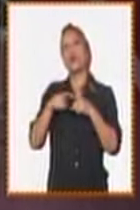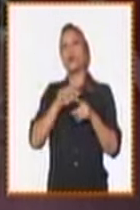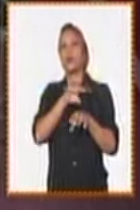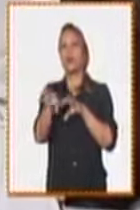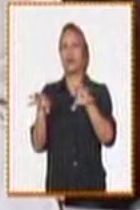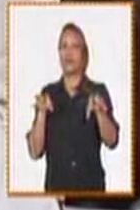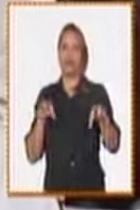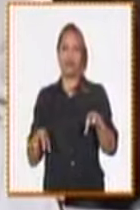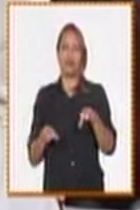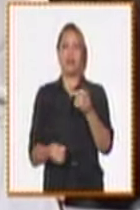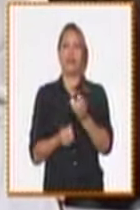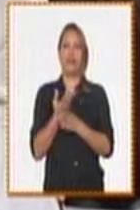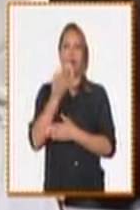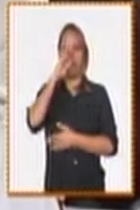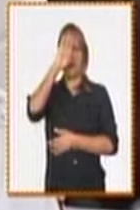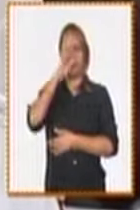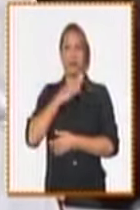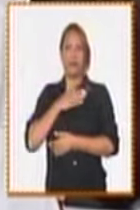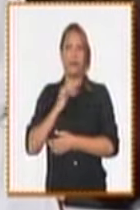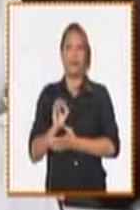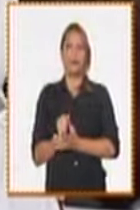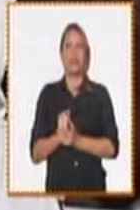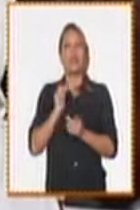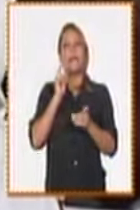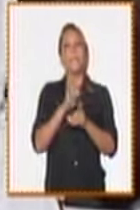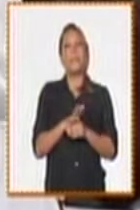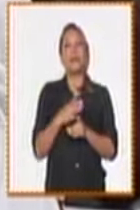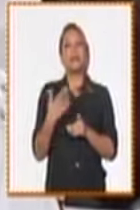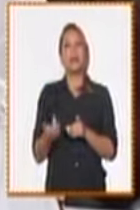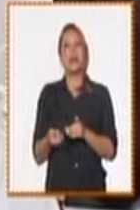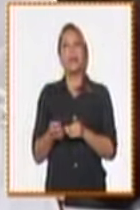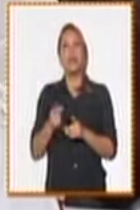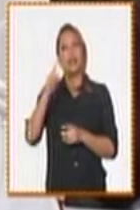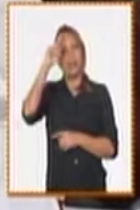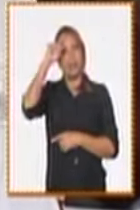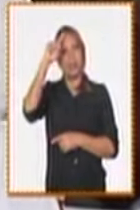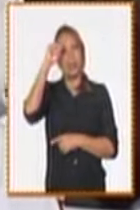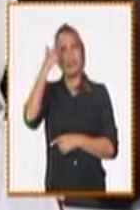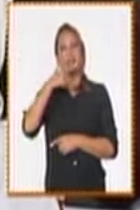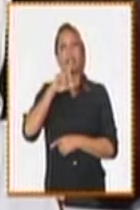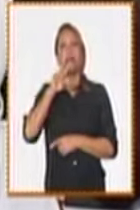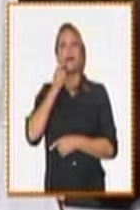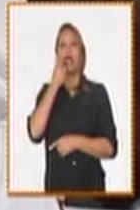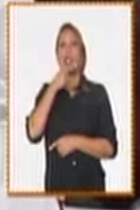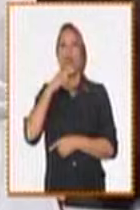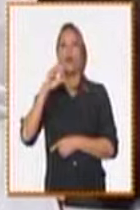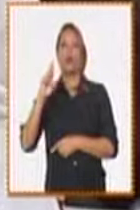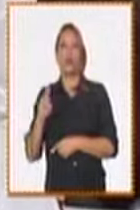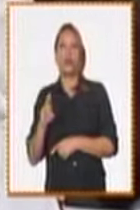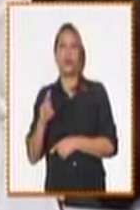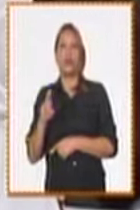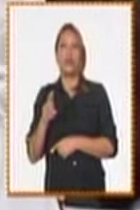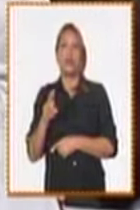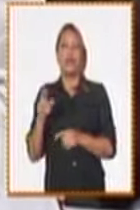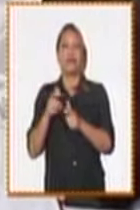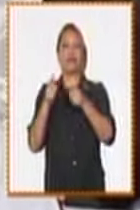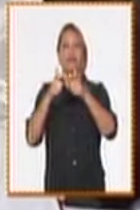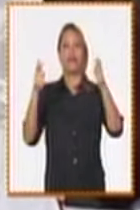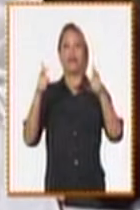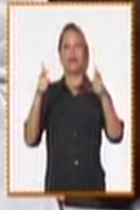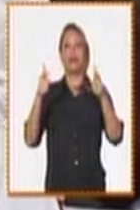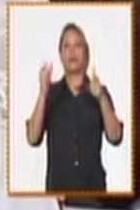de que habían surgido en Cuba. Y comienza a languidecer San Salvador. Y languidece tanto que hoy no